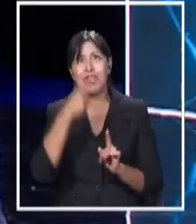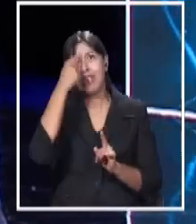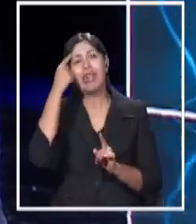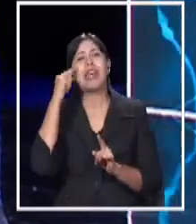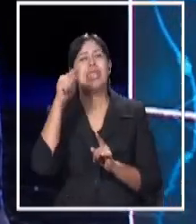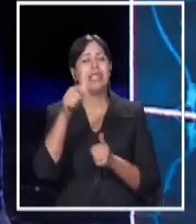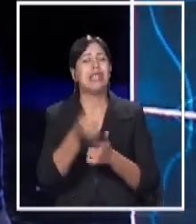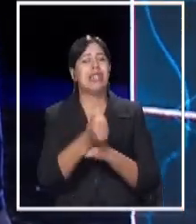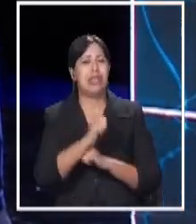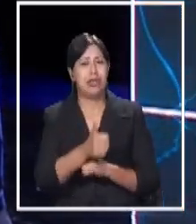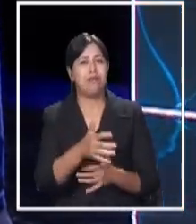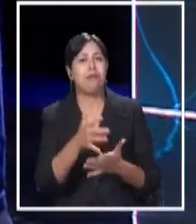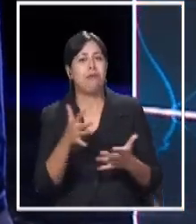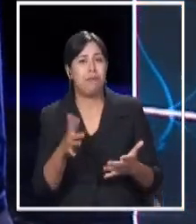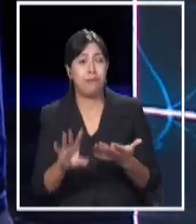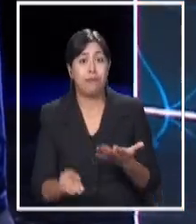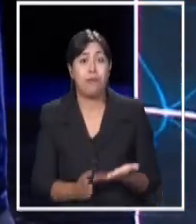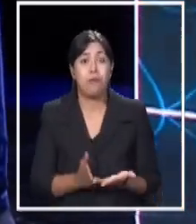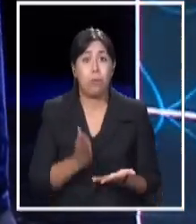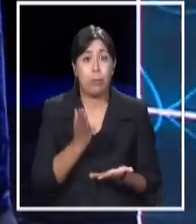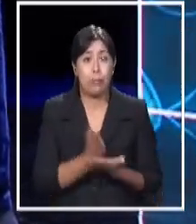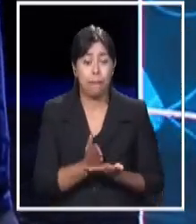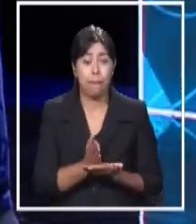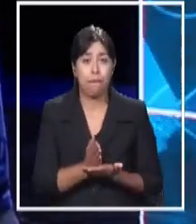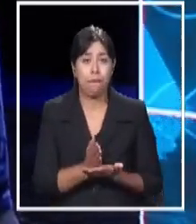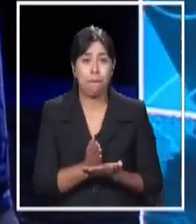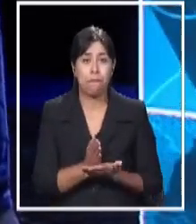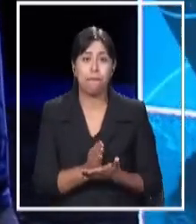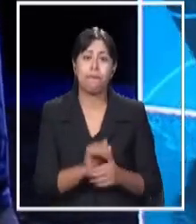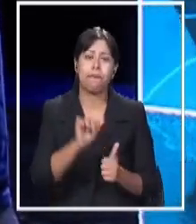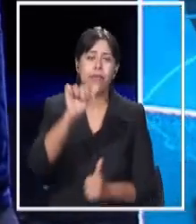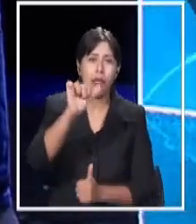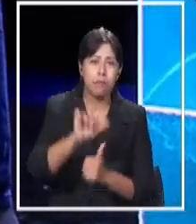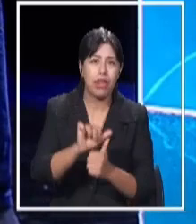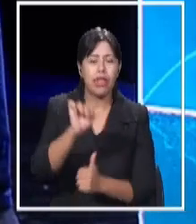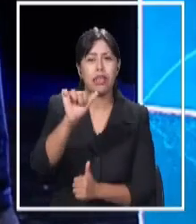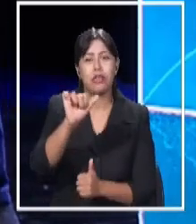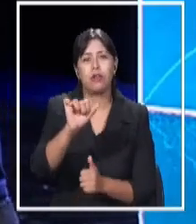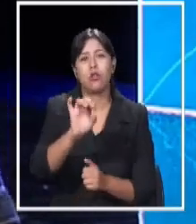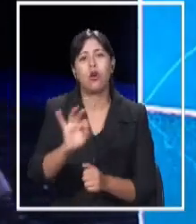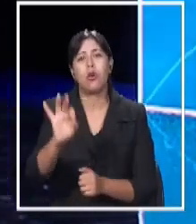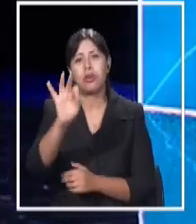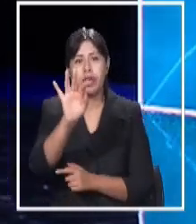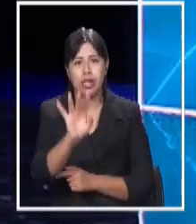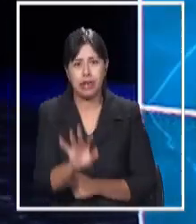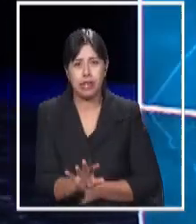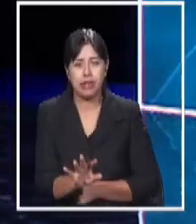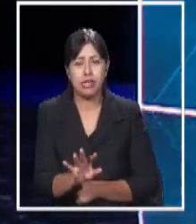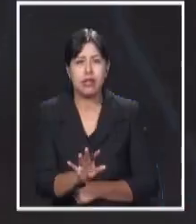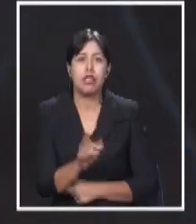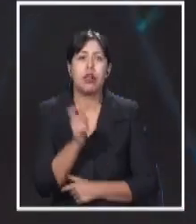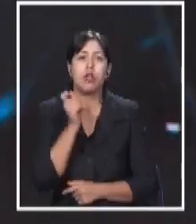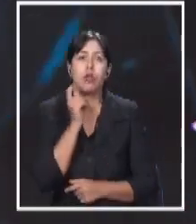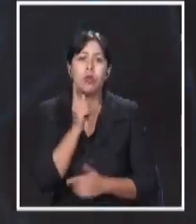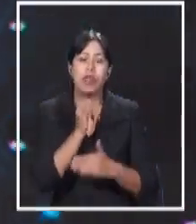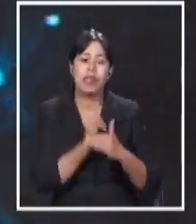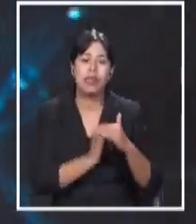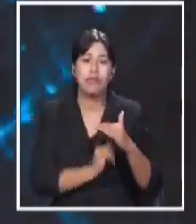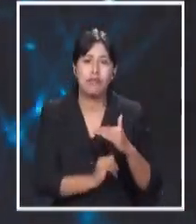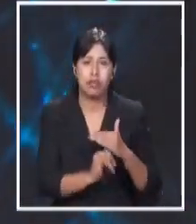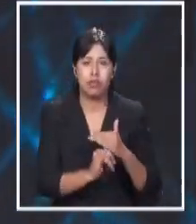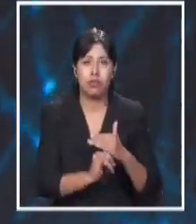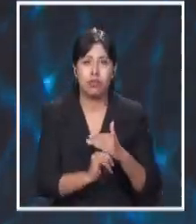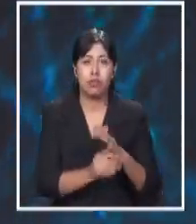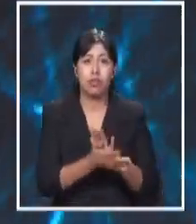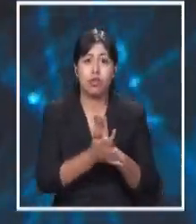gran desafío para poder decidir en base a ciertas mediciones, en base a ciertas características, cuáles van a ser las intervenciones, porque no todas